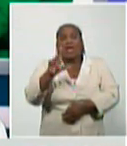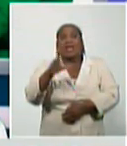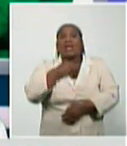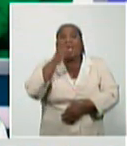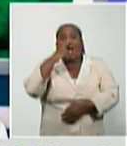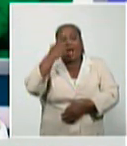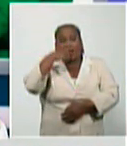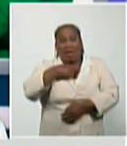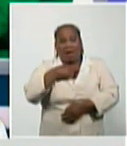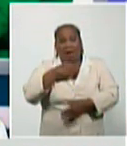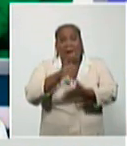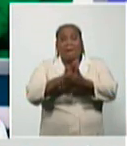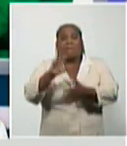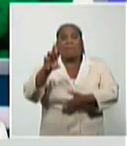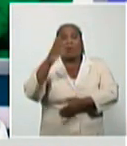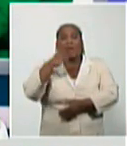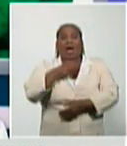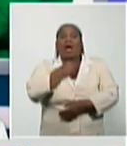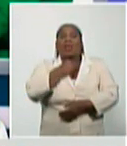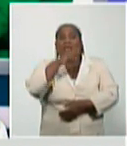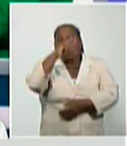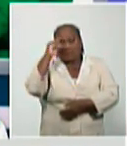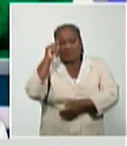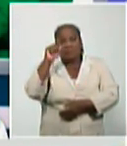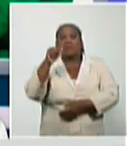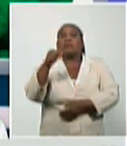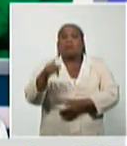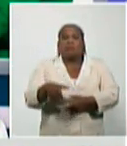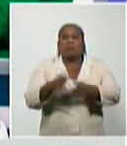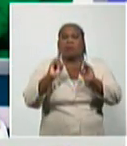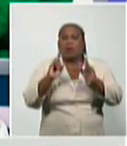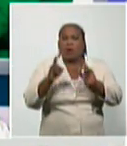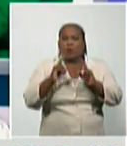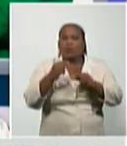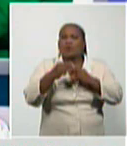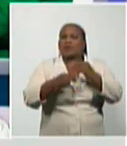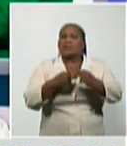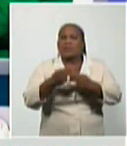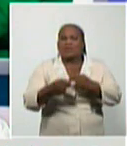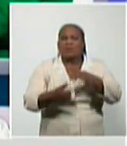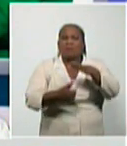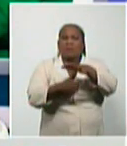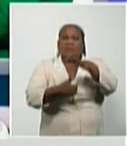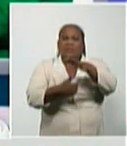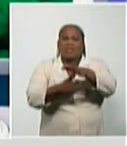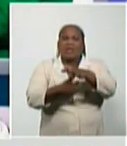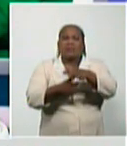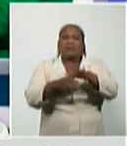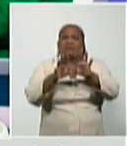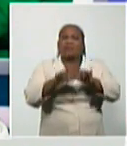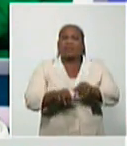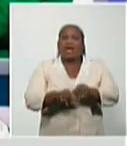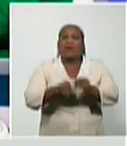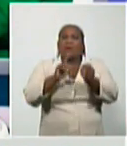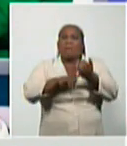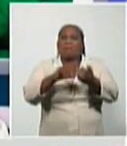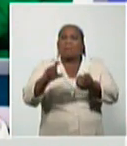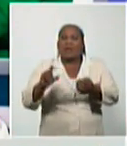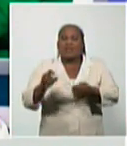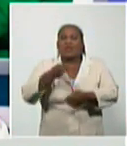el presidente, el segundo secretario del partido, y vamos a aprovechar algunas de estas informaciones.